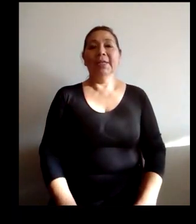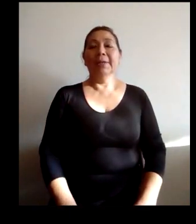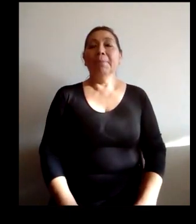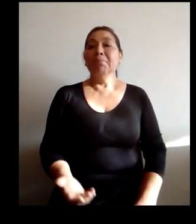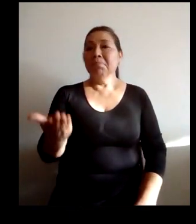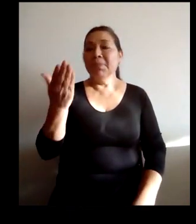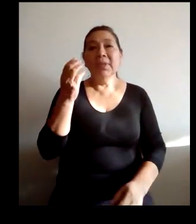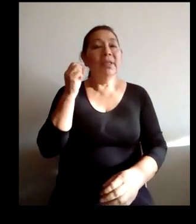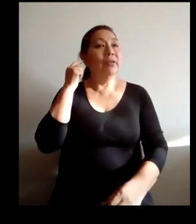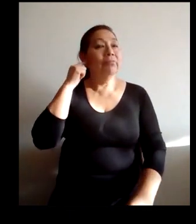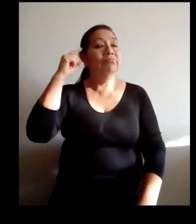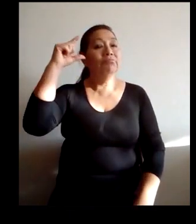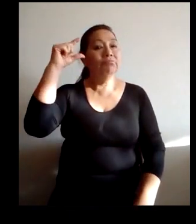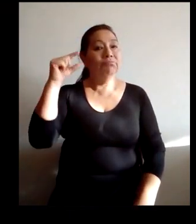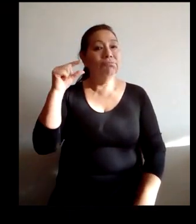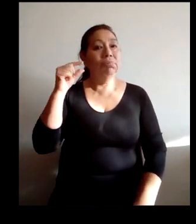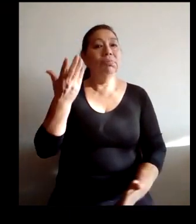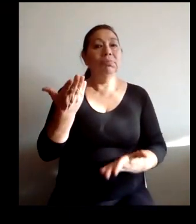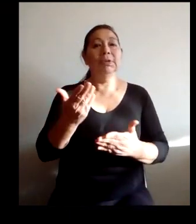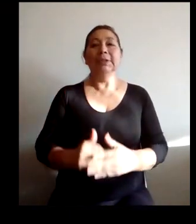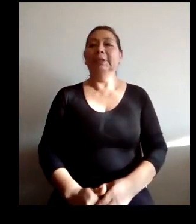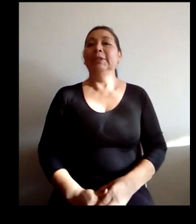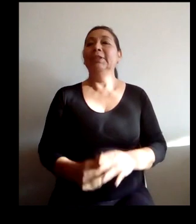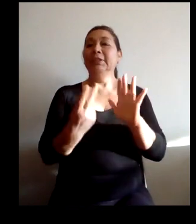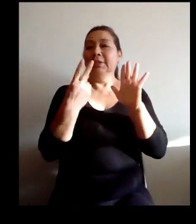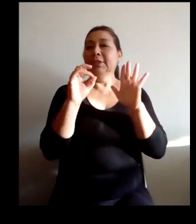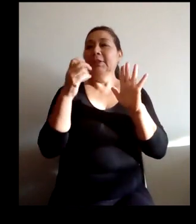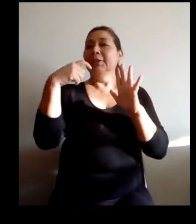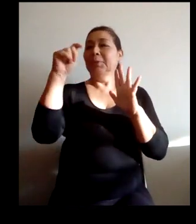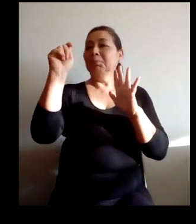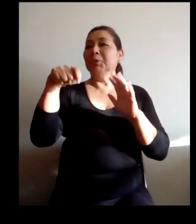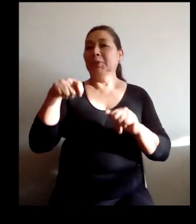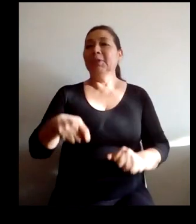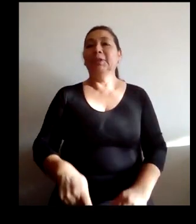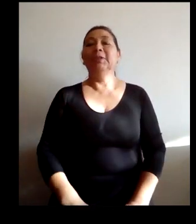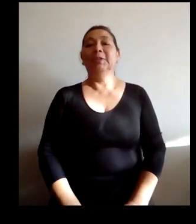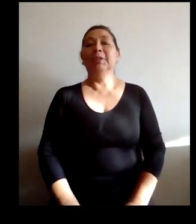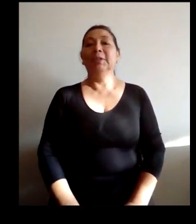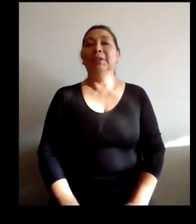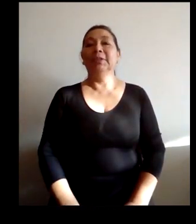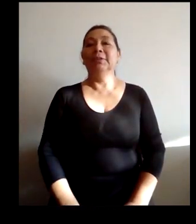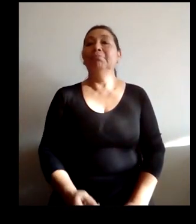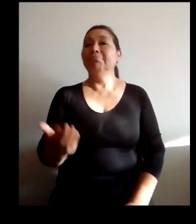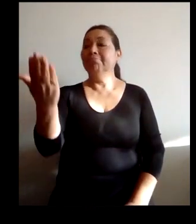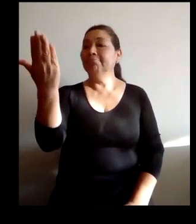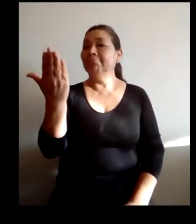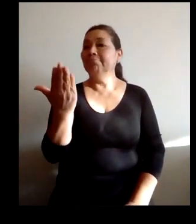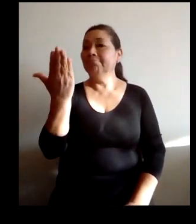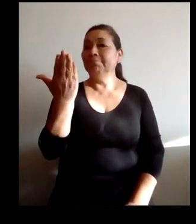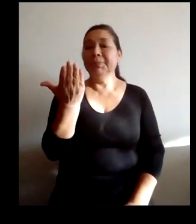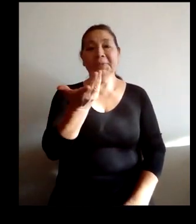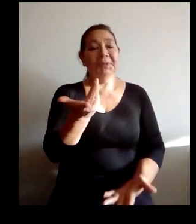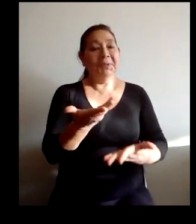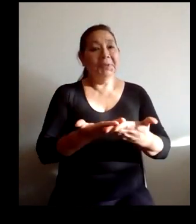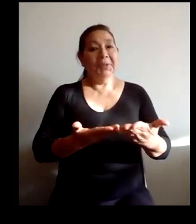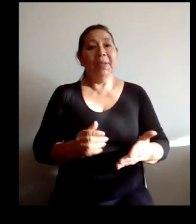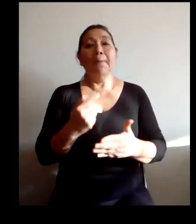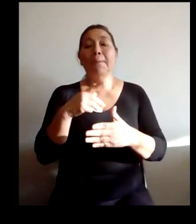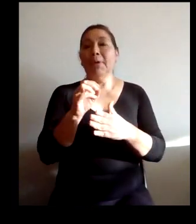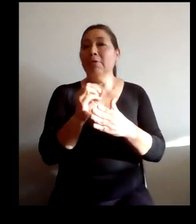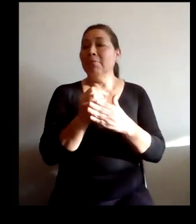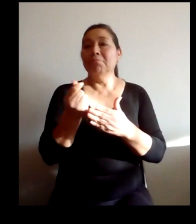de neumoconiosis e hipoacusia con un porcentaje del 70%. Asimismo, solicitamos que tenga en consideración que el demandante ha